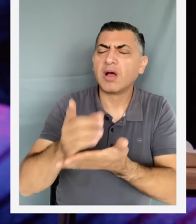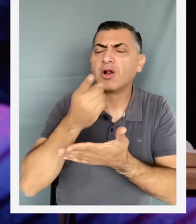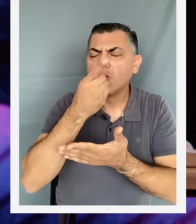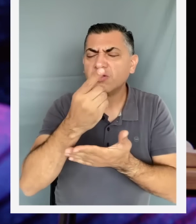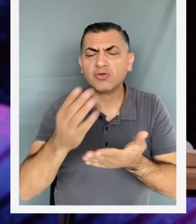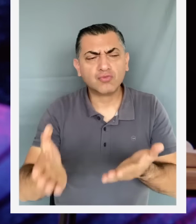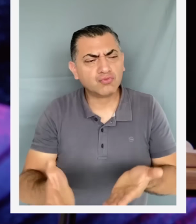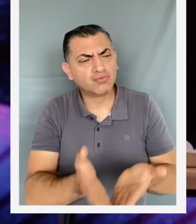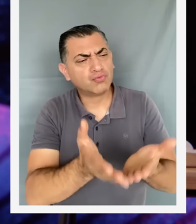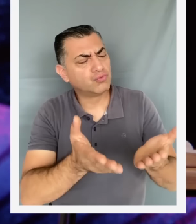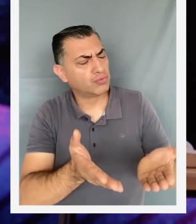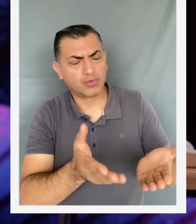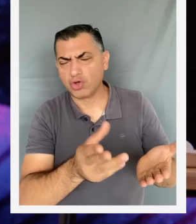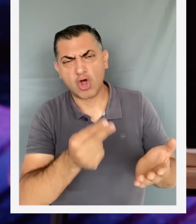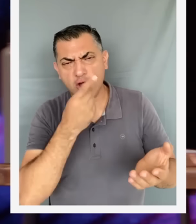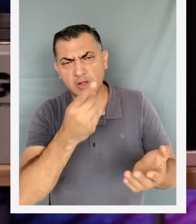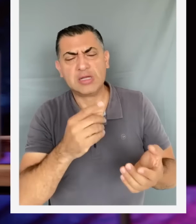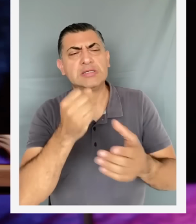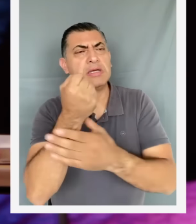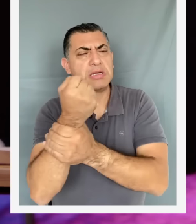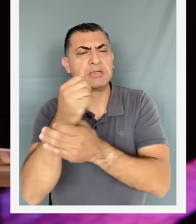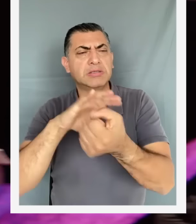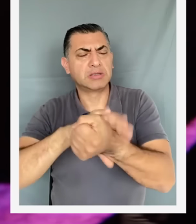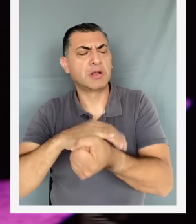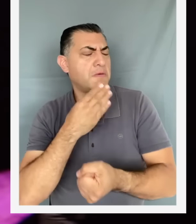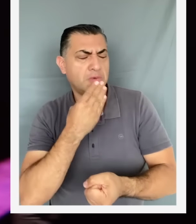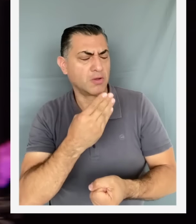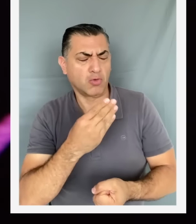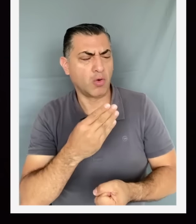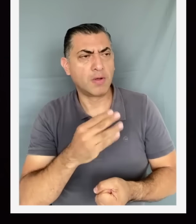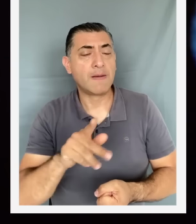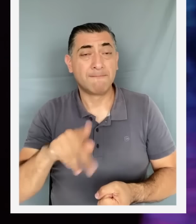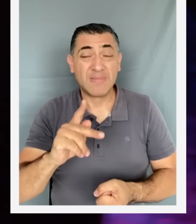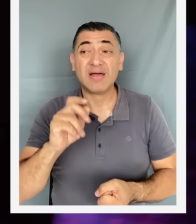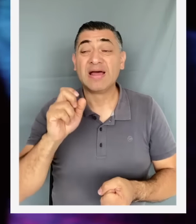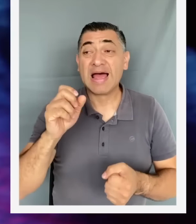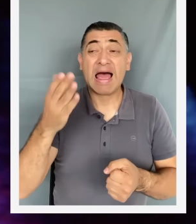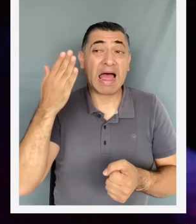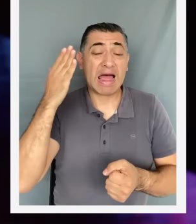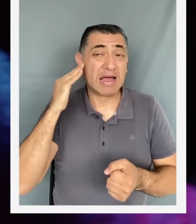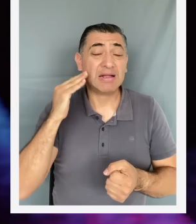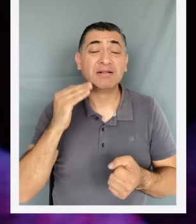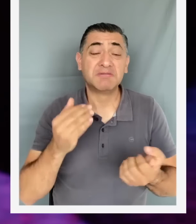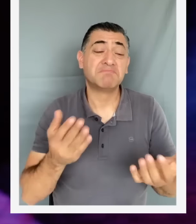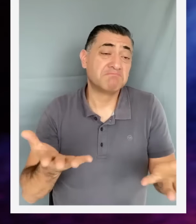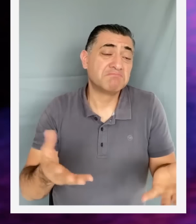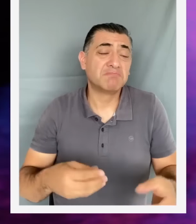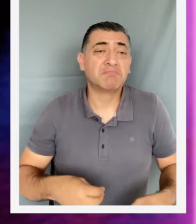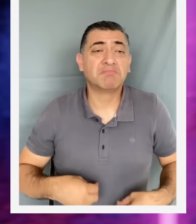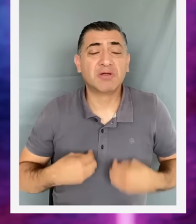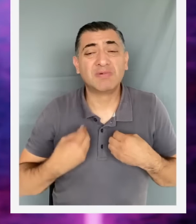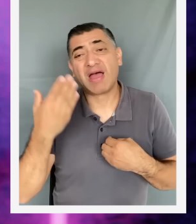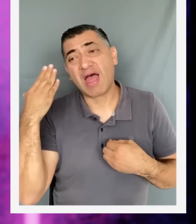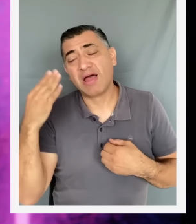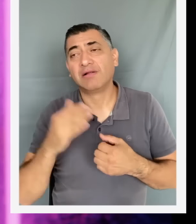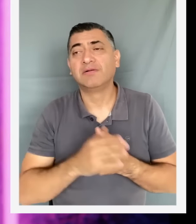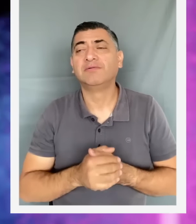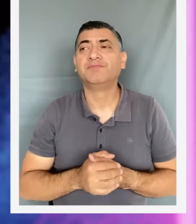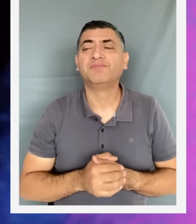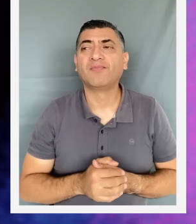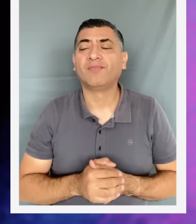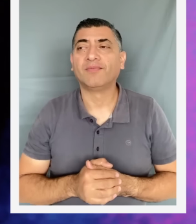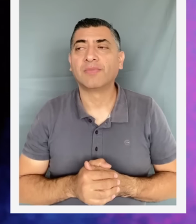está alentando la esclavitud no está diciendo que la esclavitud sea correcta pero este era la manera de existir en ese en ese tiempo